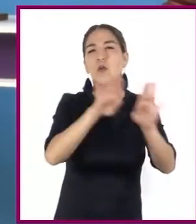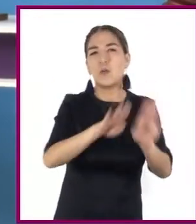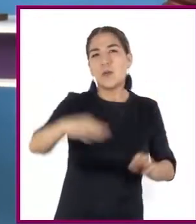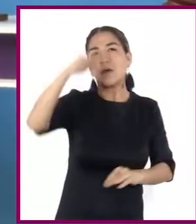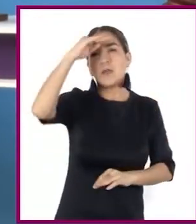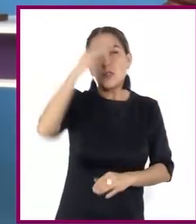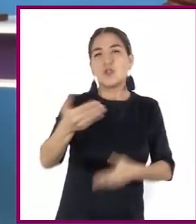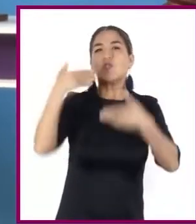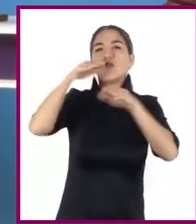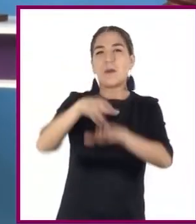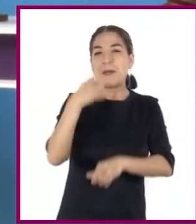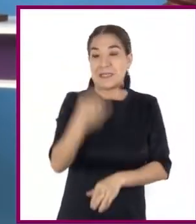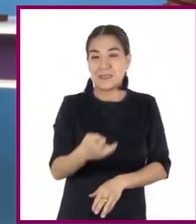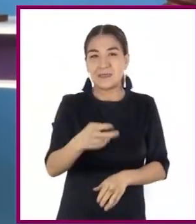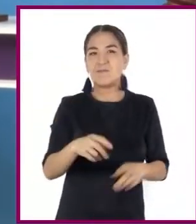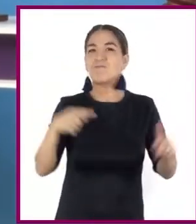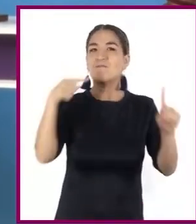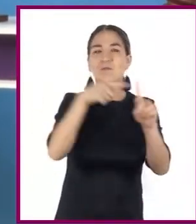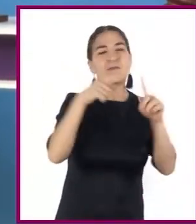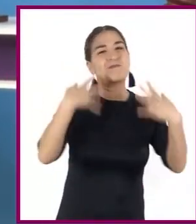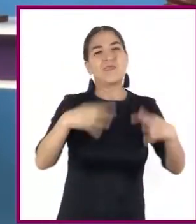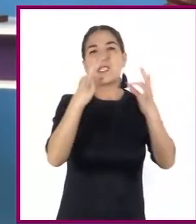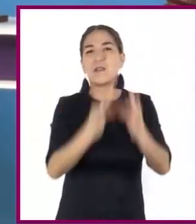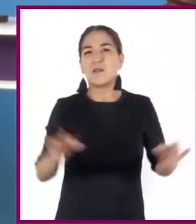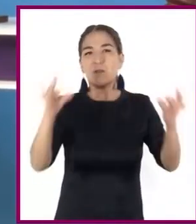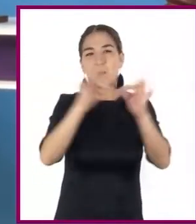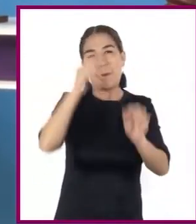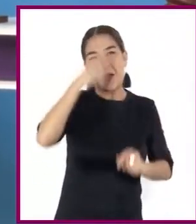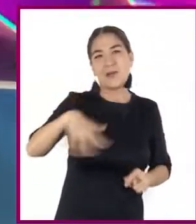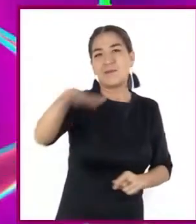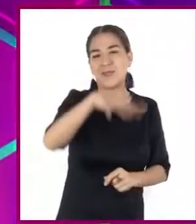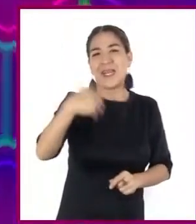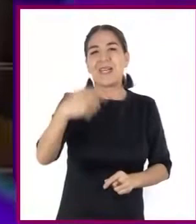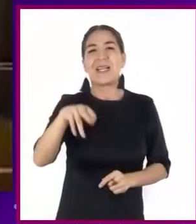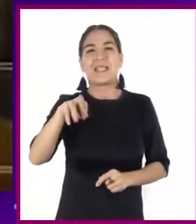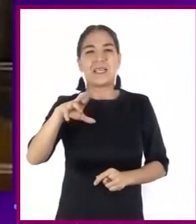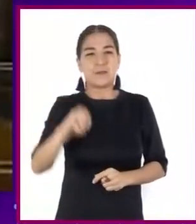reflexionar sobre este componente tan importante para el género.